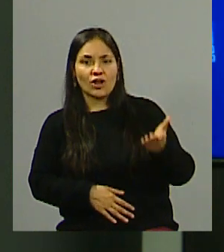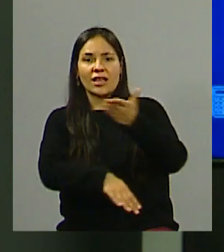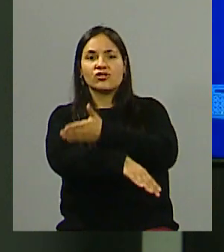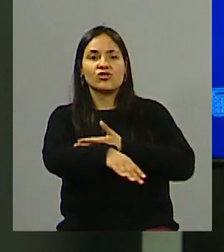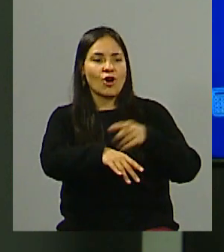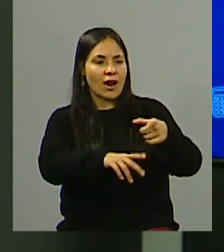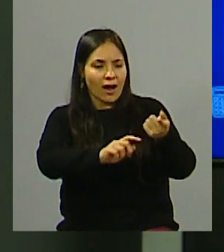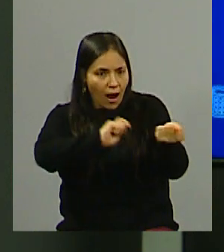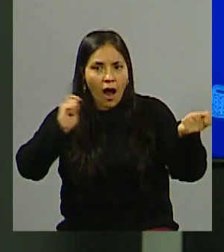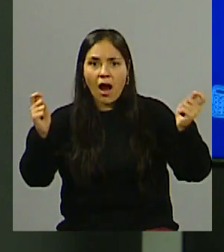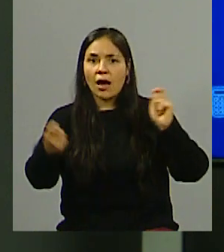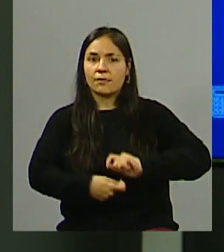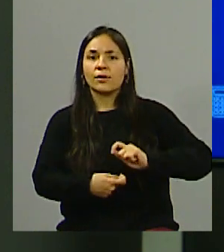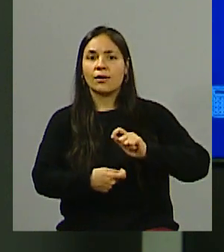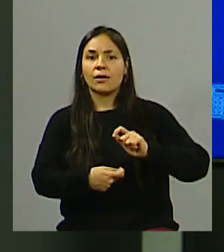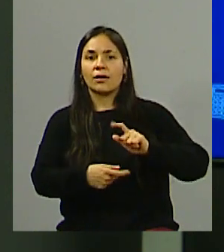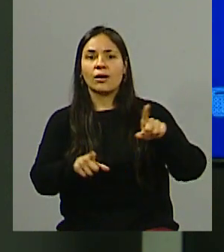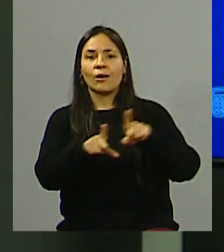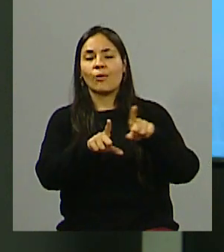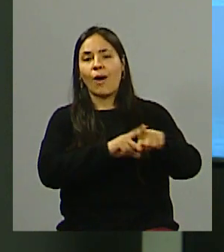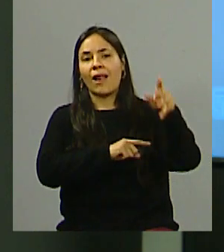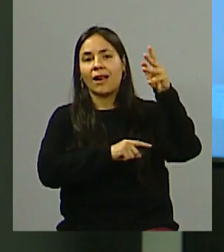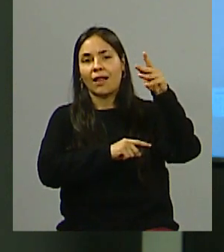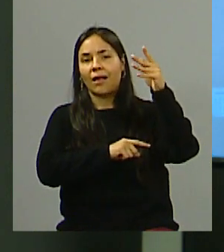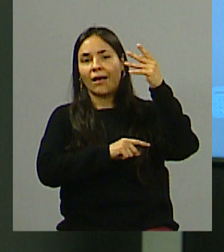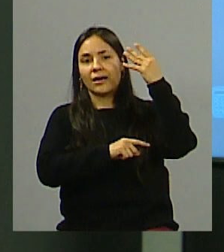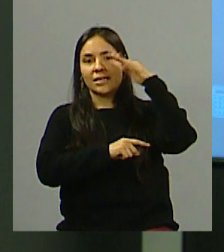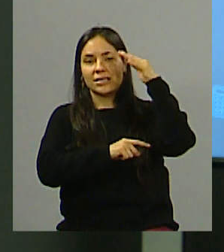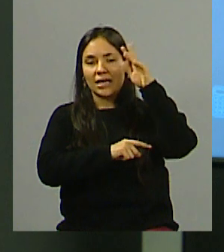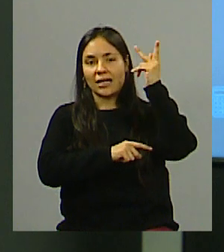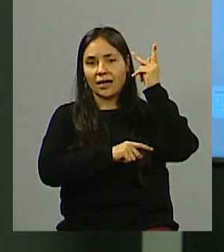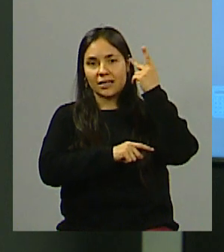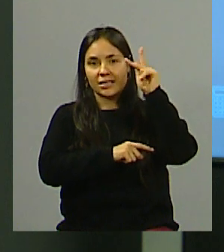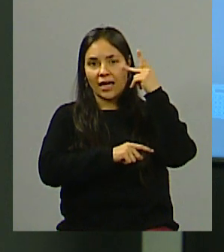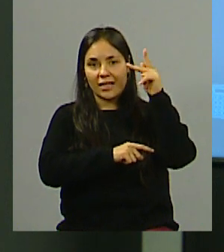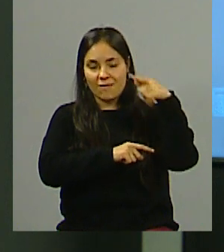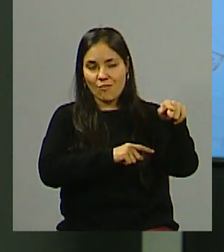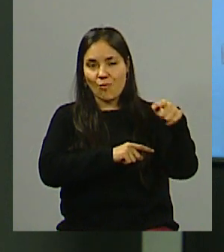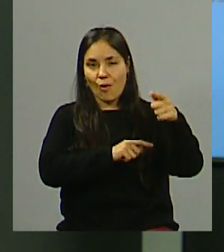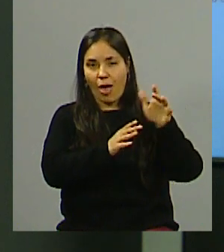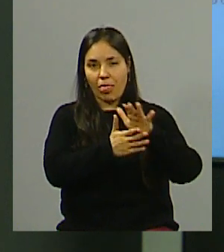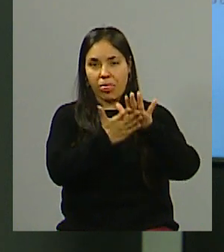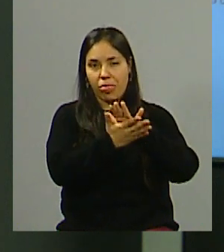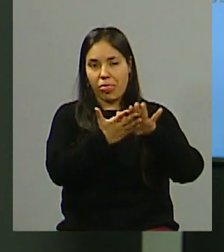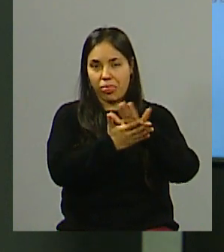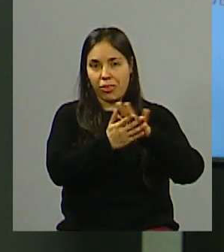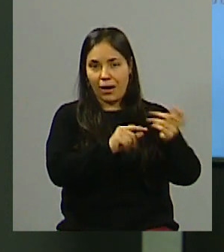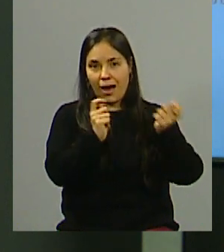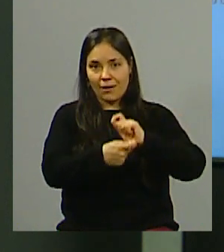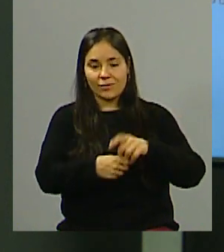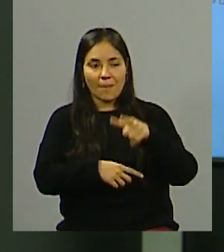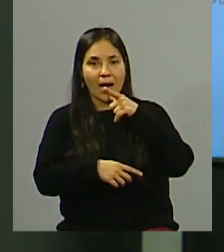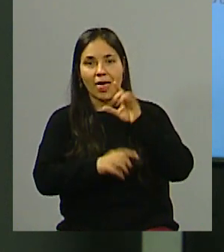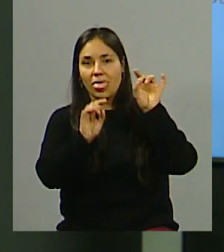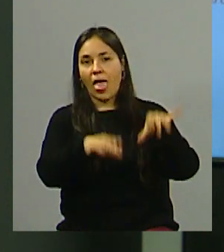se ha convertido en lo que Cristina y el kirchnerismo quiere de él, con lo cual, atributo de debilidad, pero al